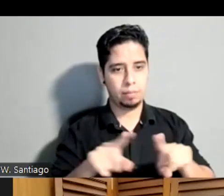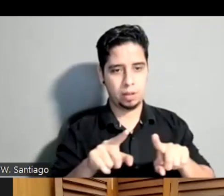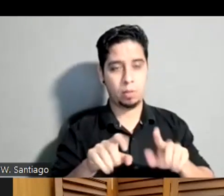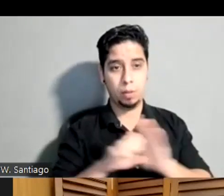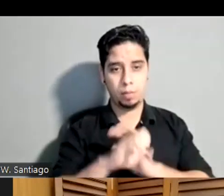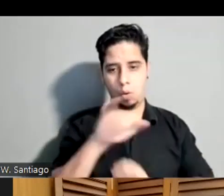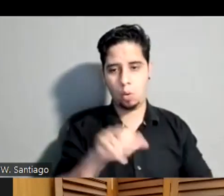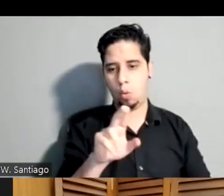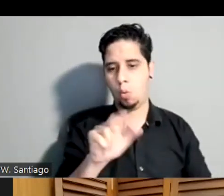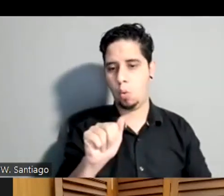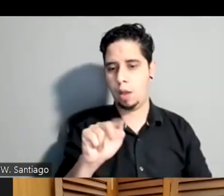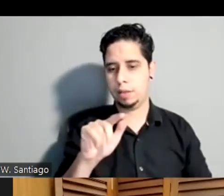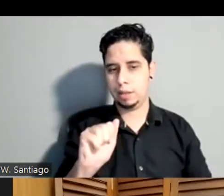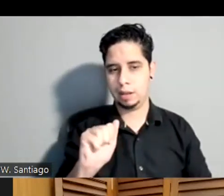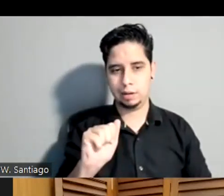Juanita,